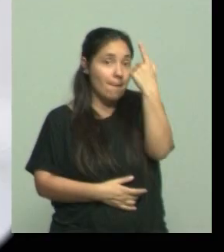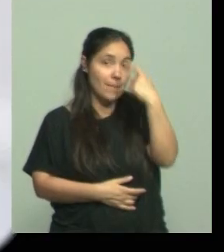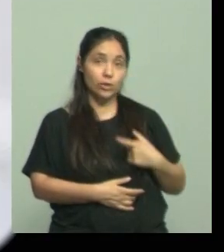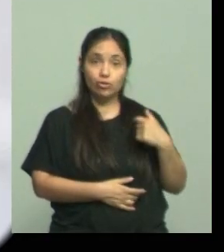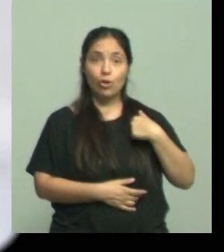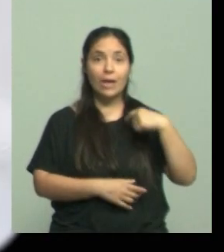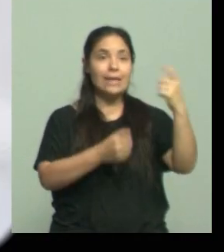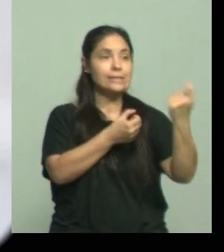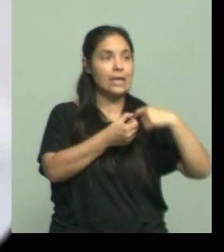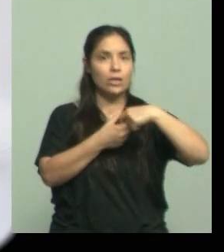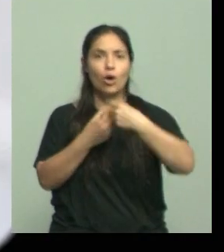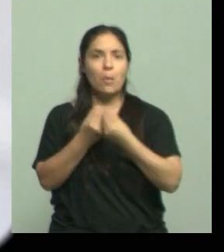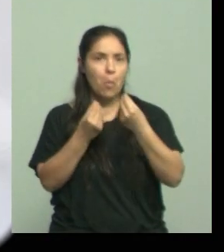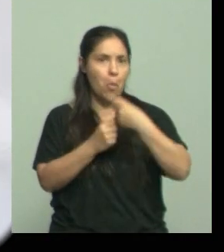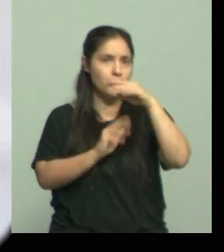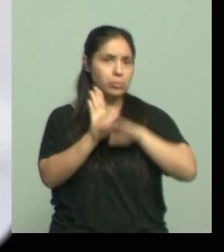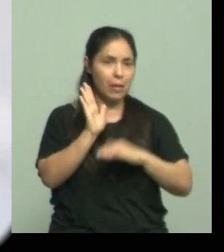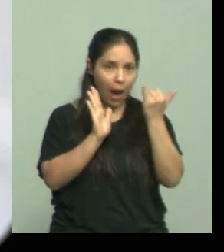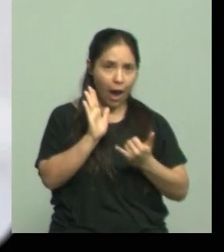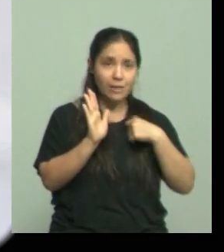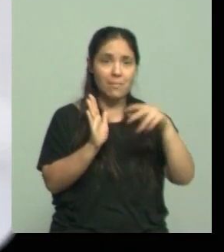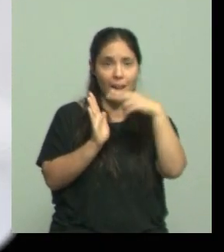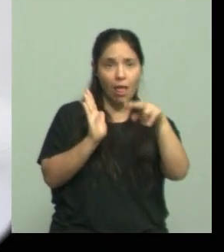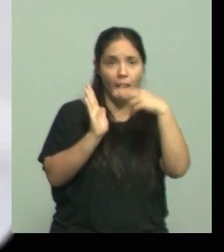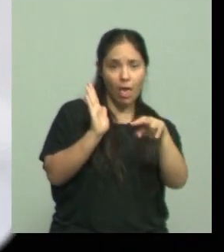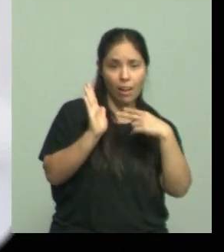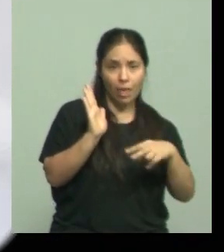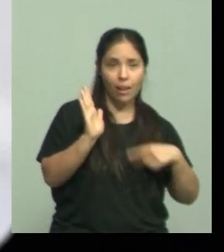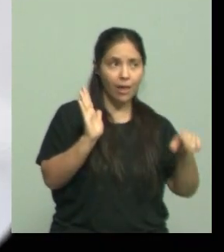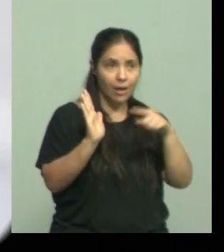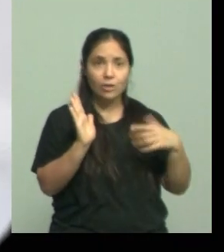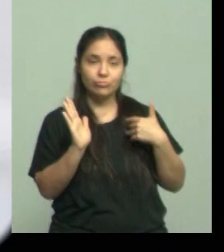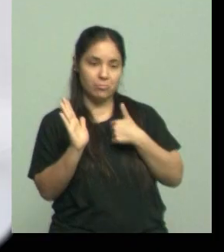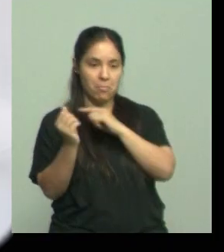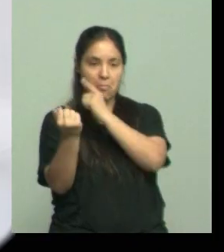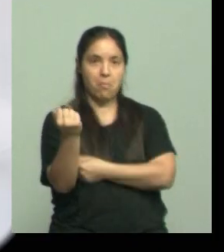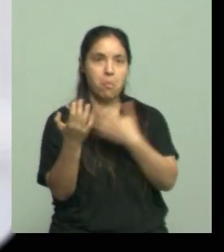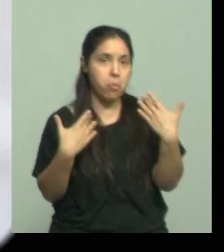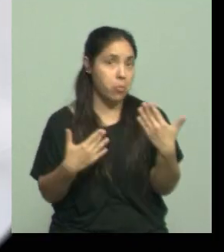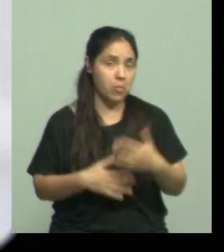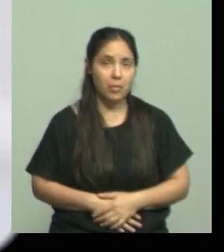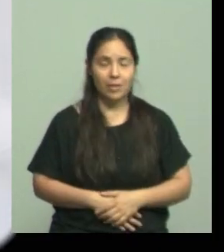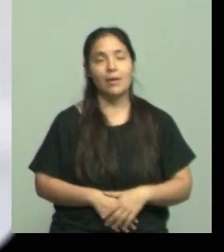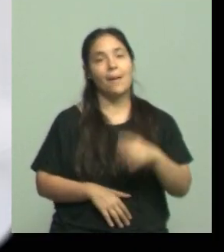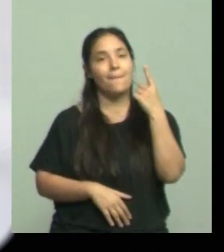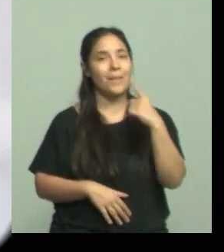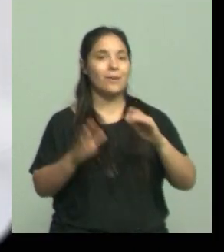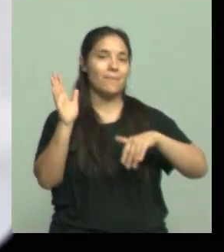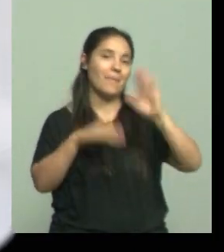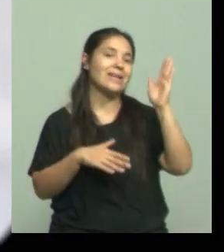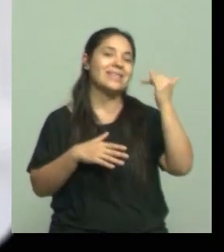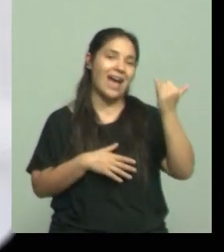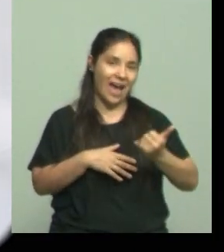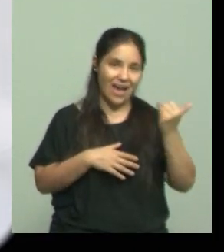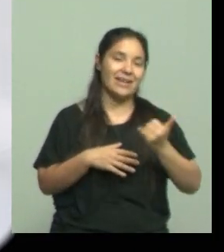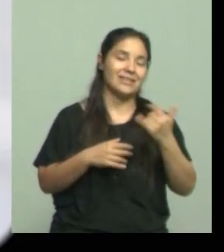Claro. Entonces creo que se ha distribuido un poco más que antes. Igual existe cierto predominio en